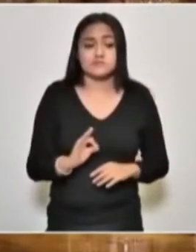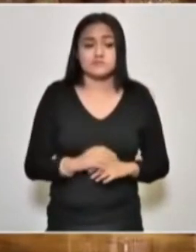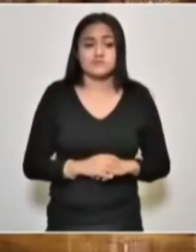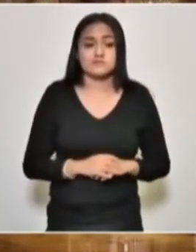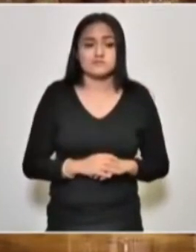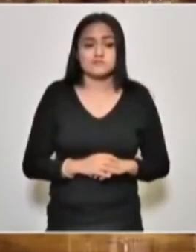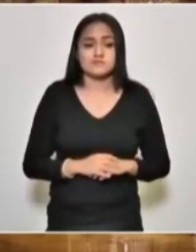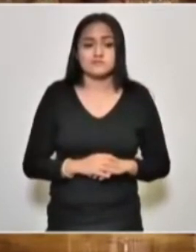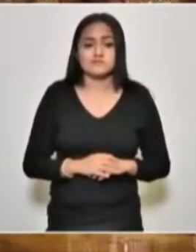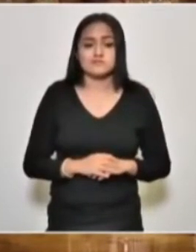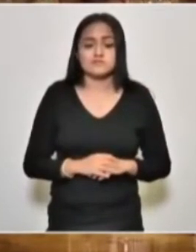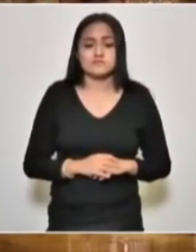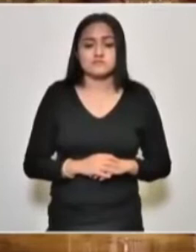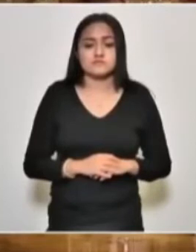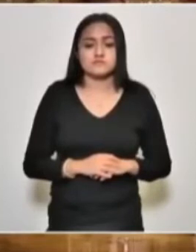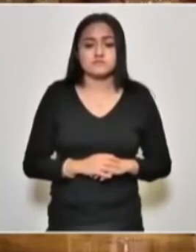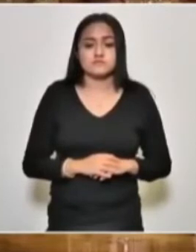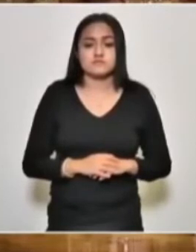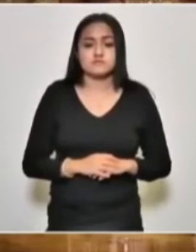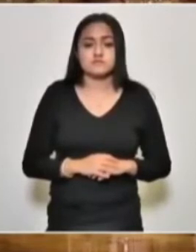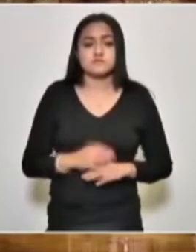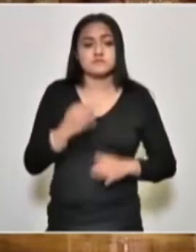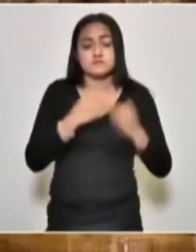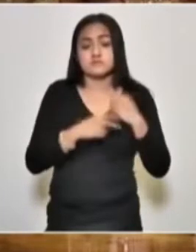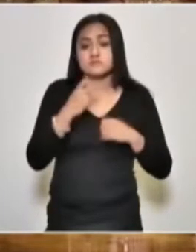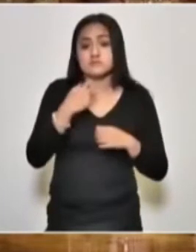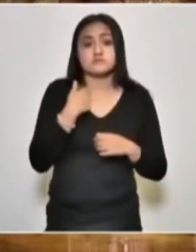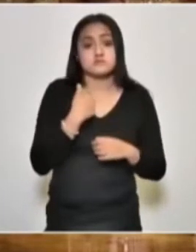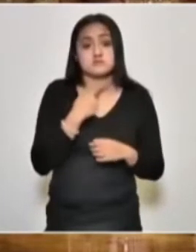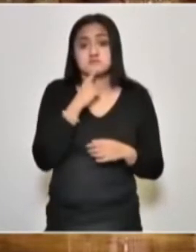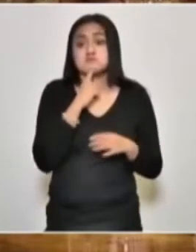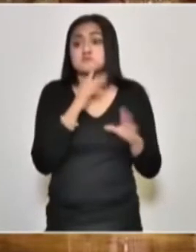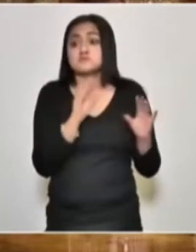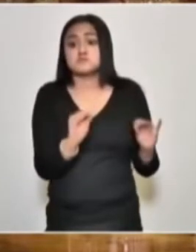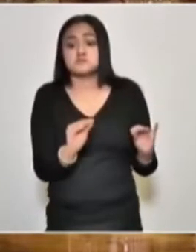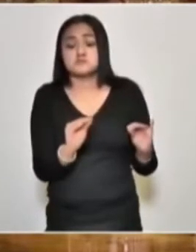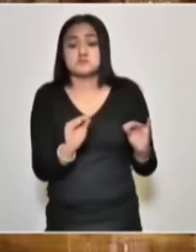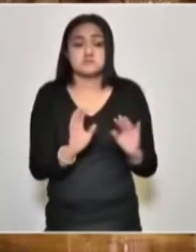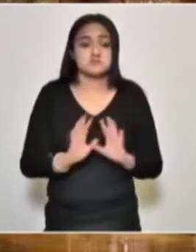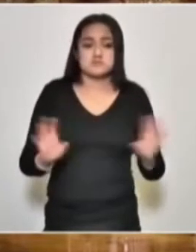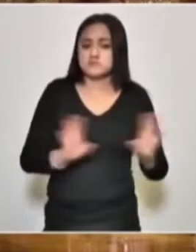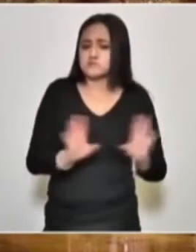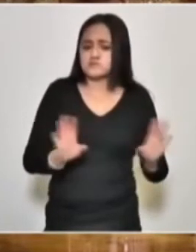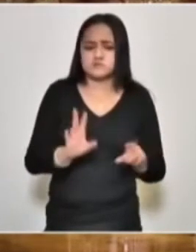Todas. Y a nosotros no nos vamos a quedar sin hacer